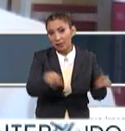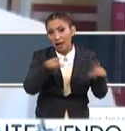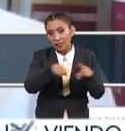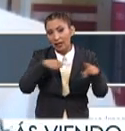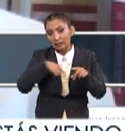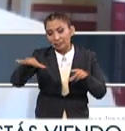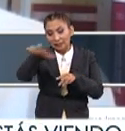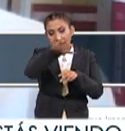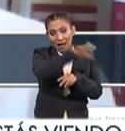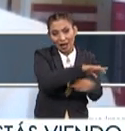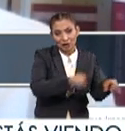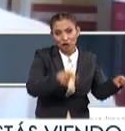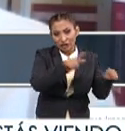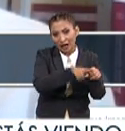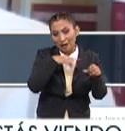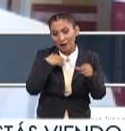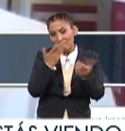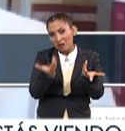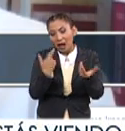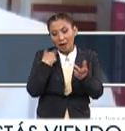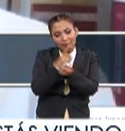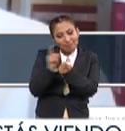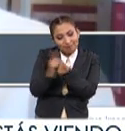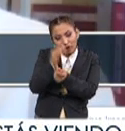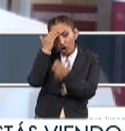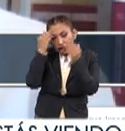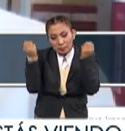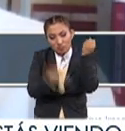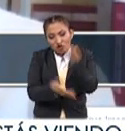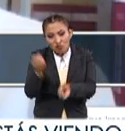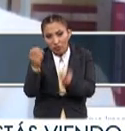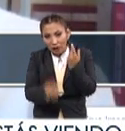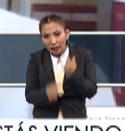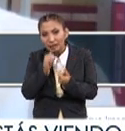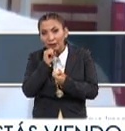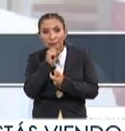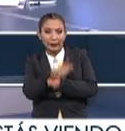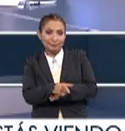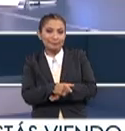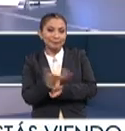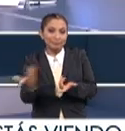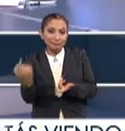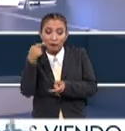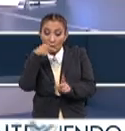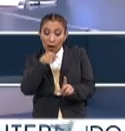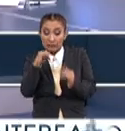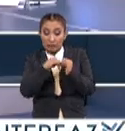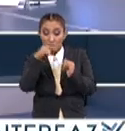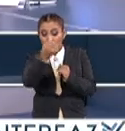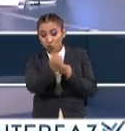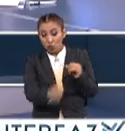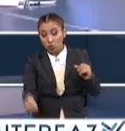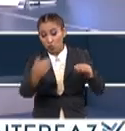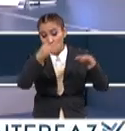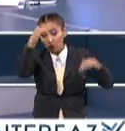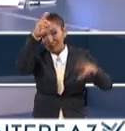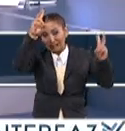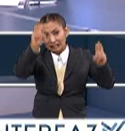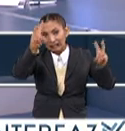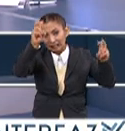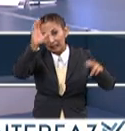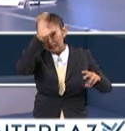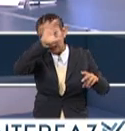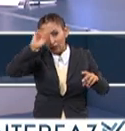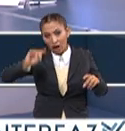diferentes plataformas sociales que permiten la socialización del conocimiento, y también pues que una institución tan destacada en materia